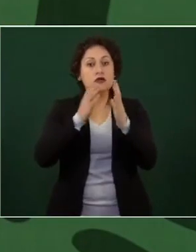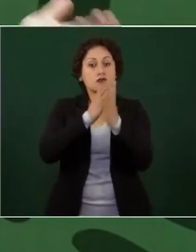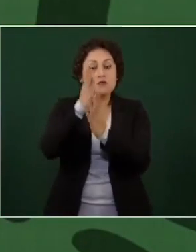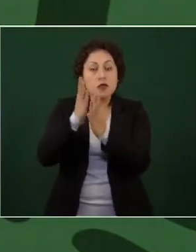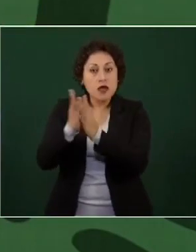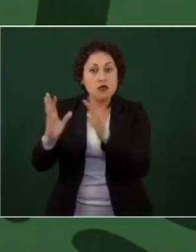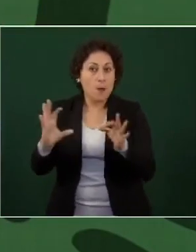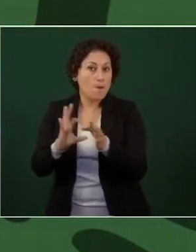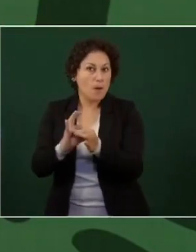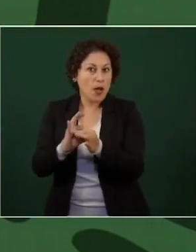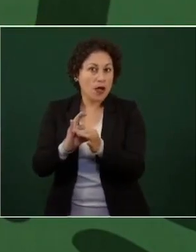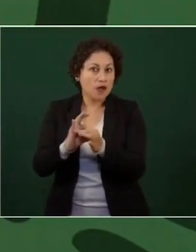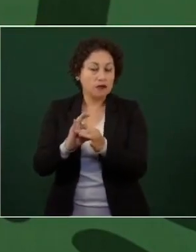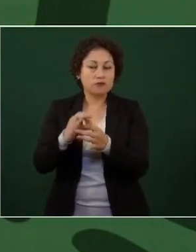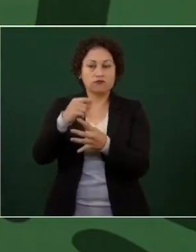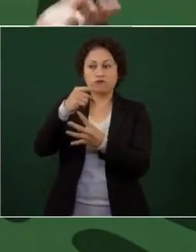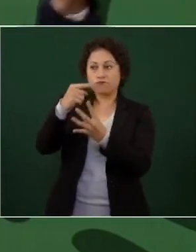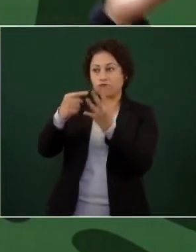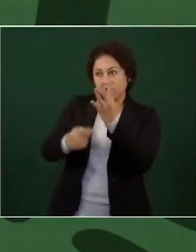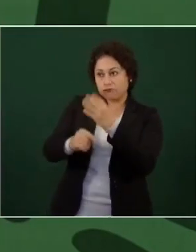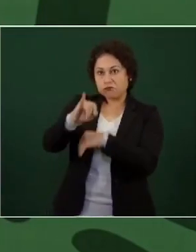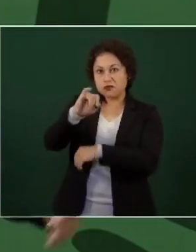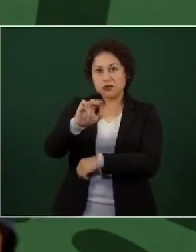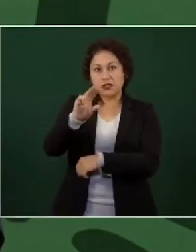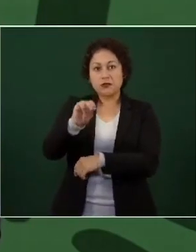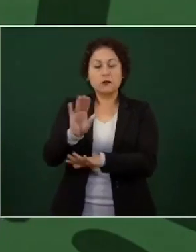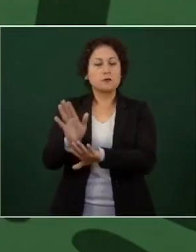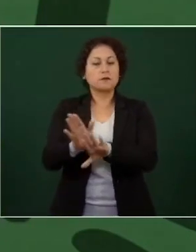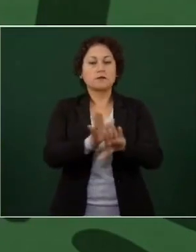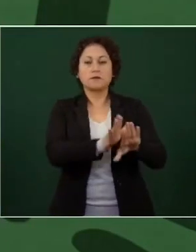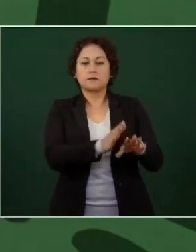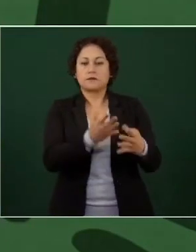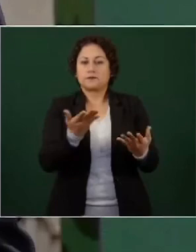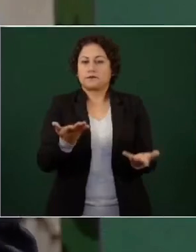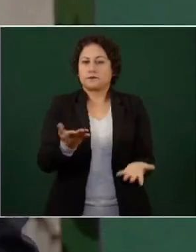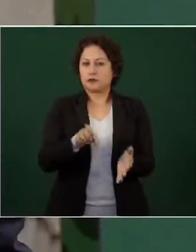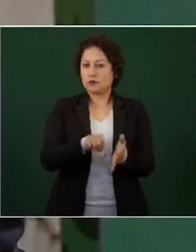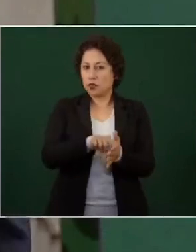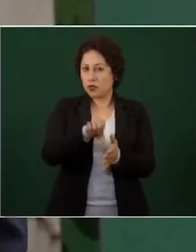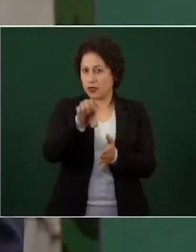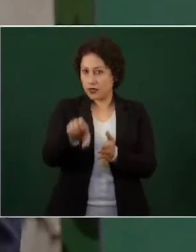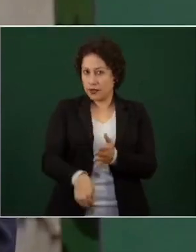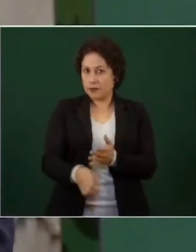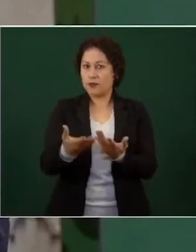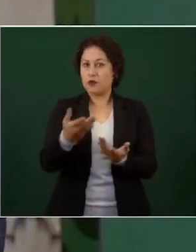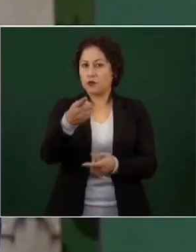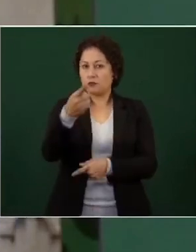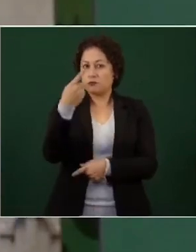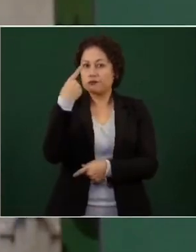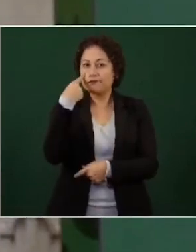pues nada más habría que ver si es cierto